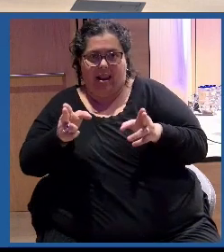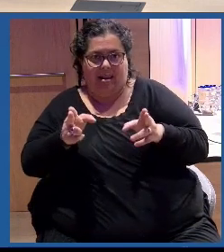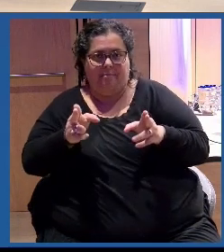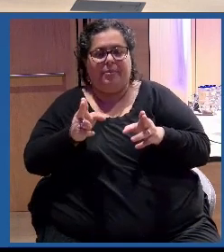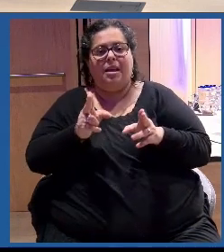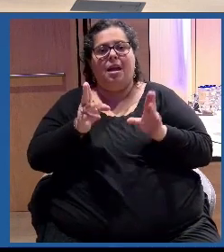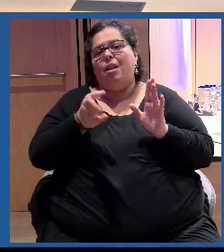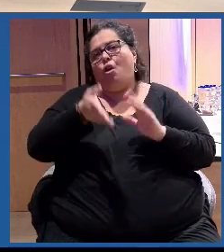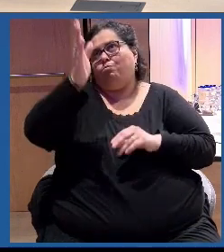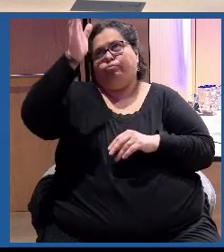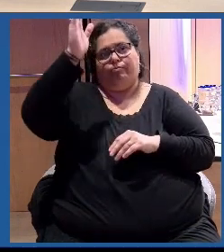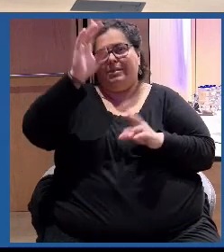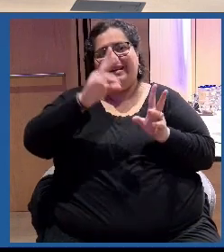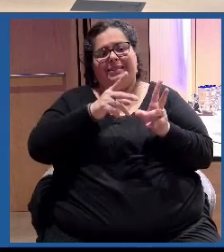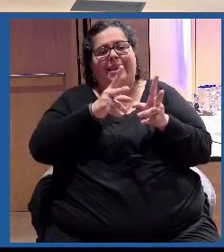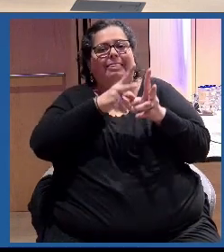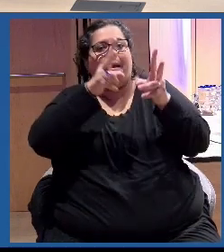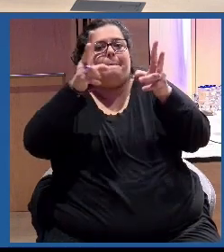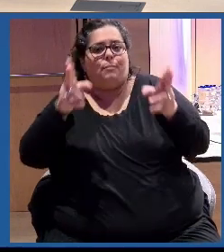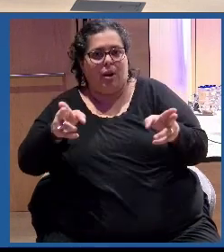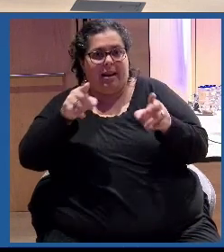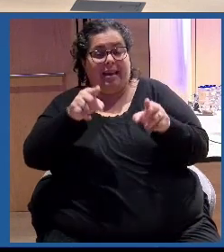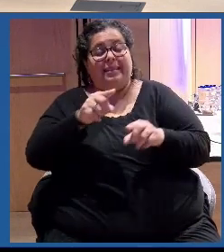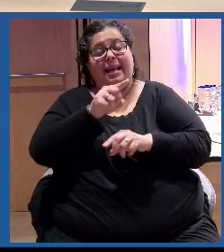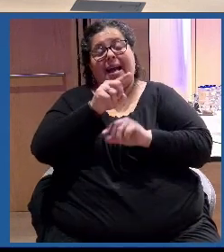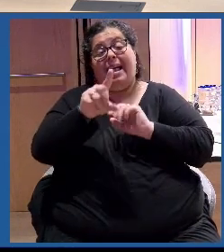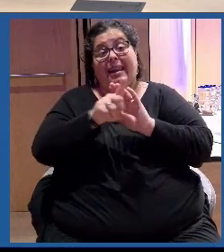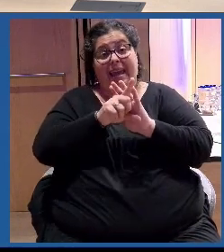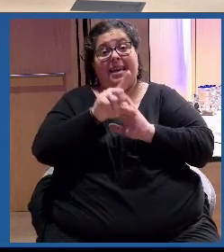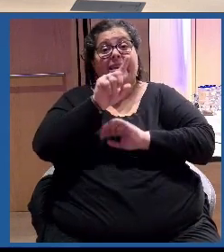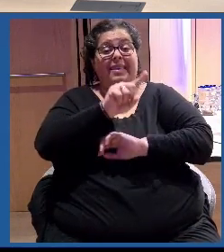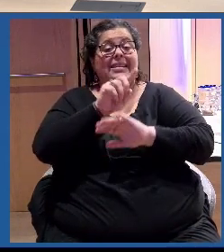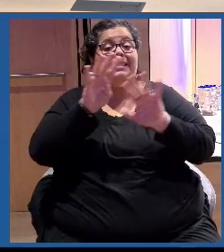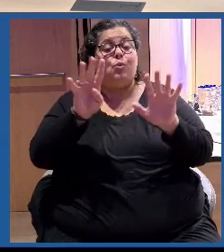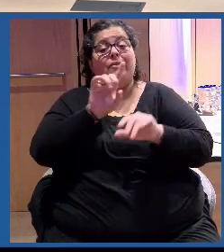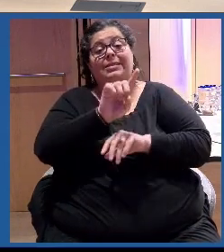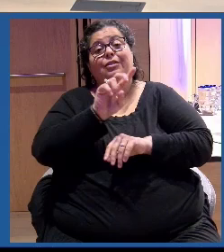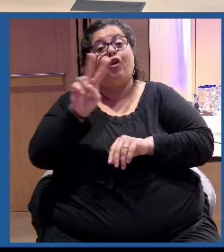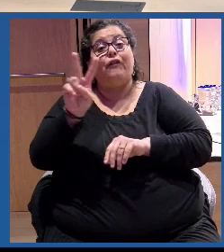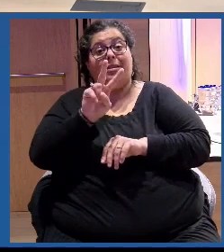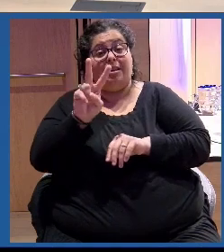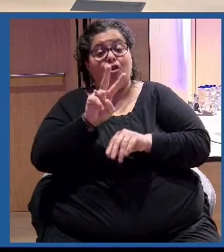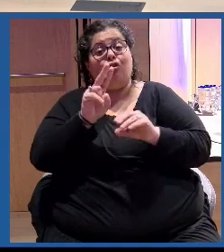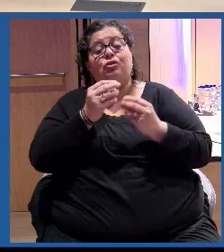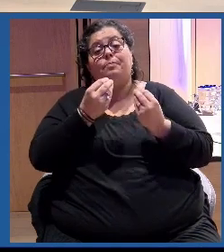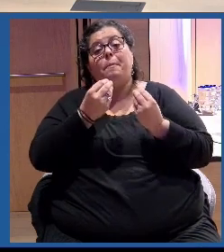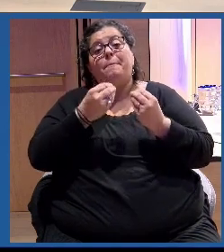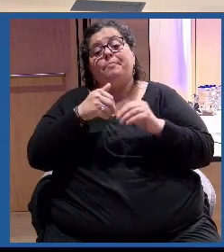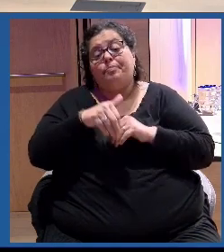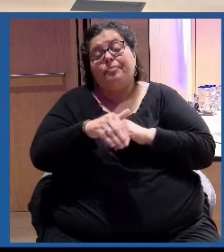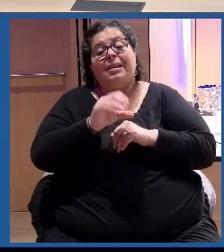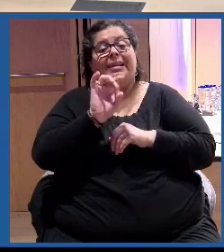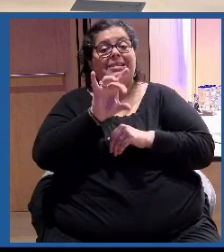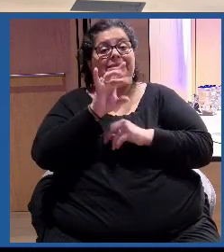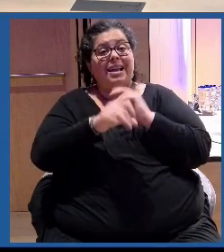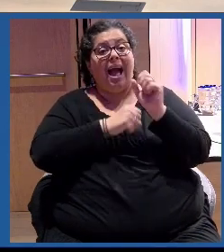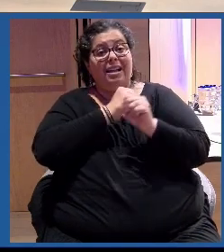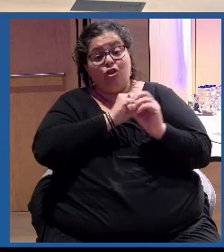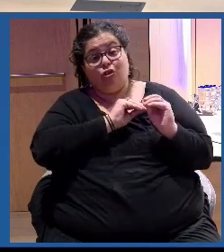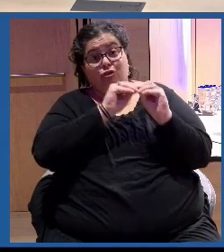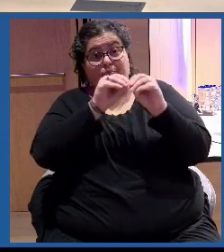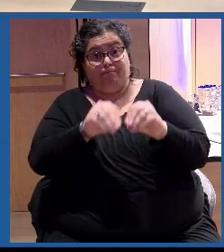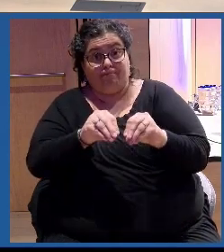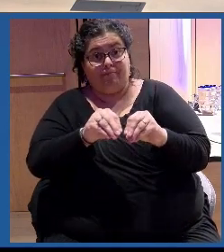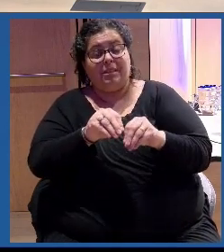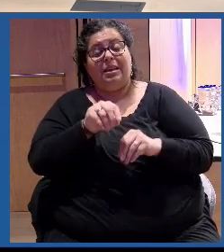tiempo. La ley 19122 aplica durante 15 años en su versión,